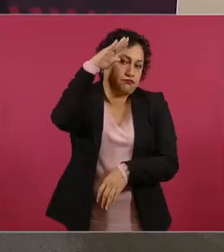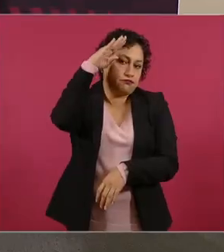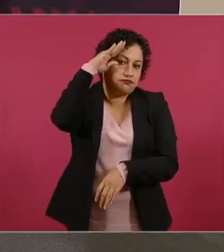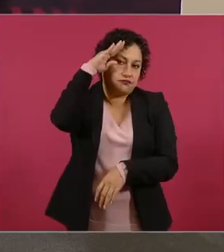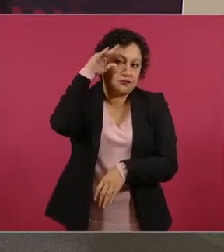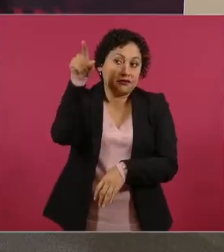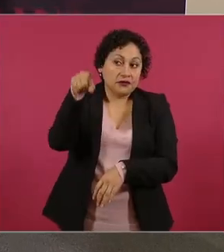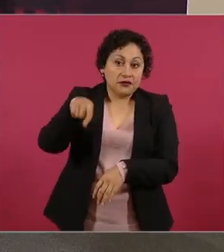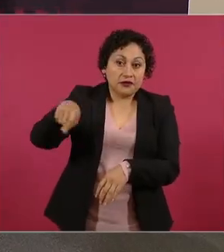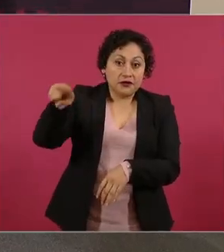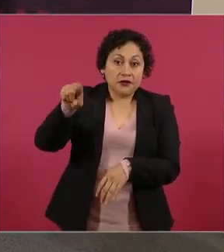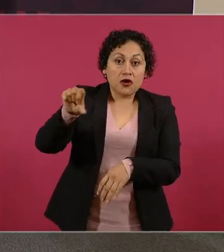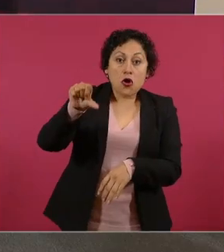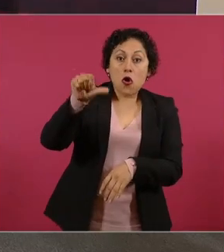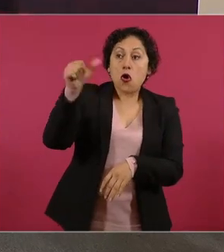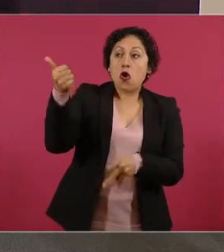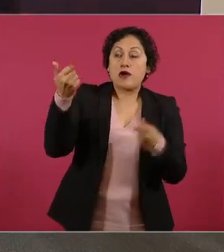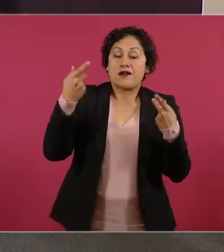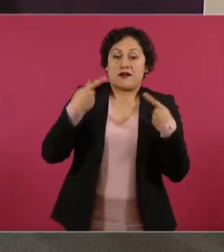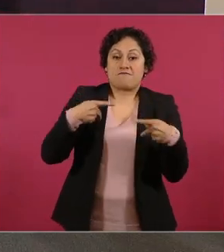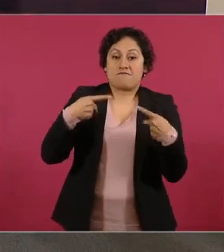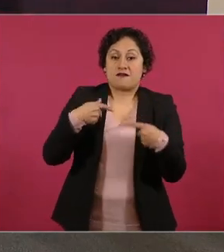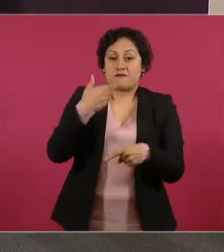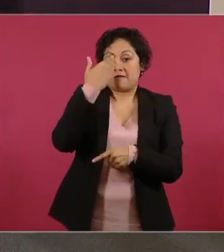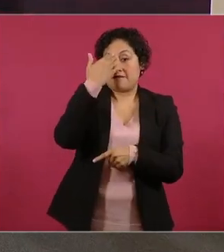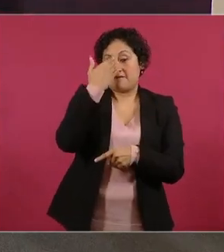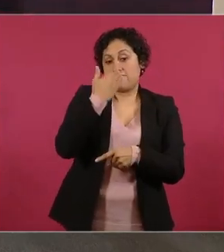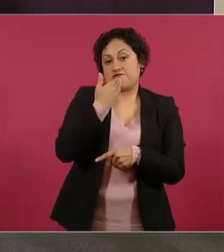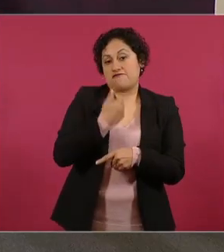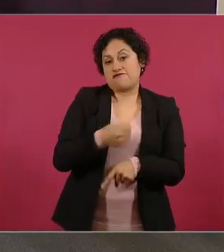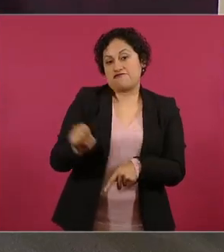delincuentes en esta materia